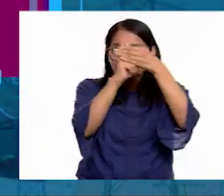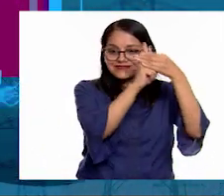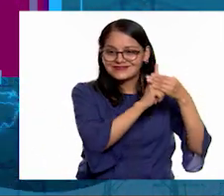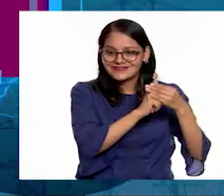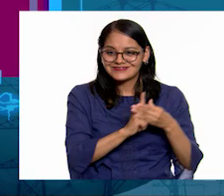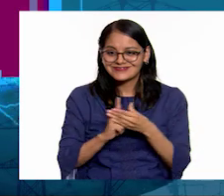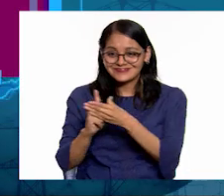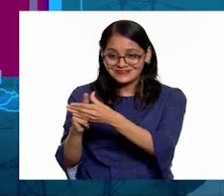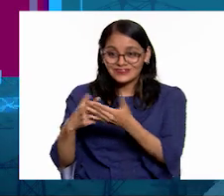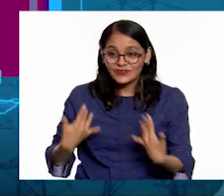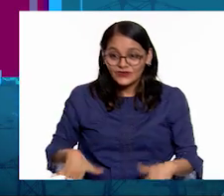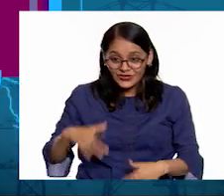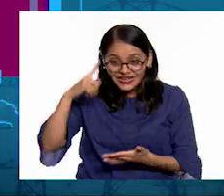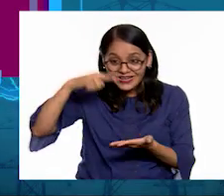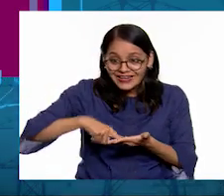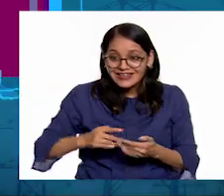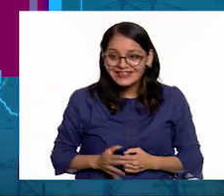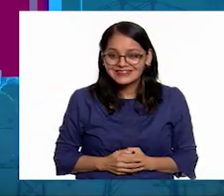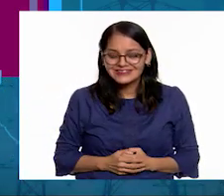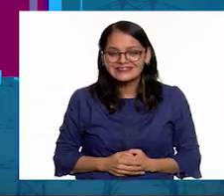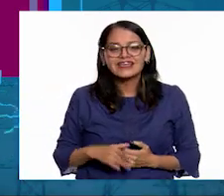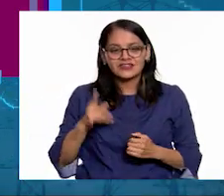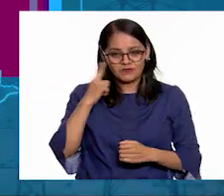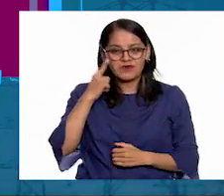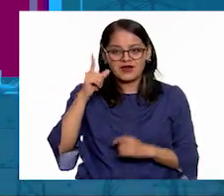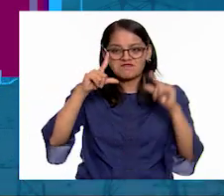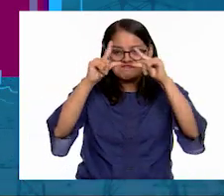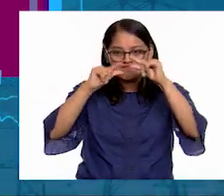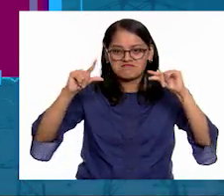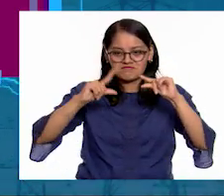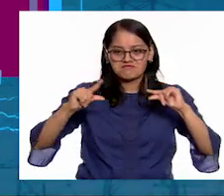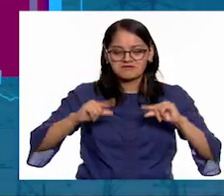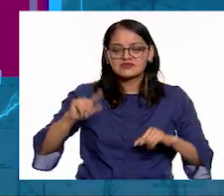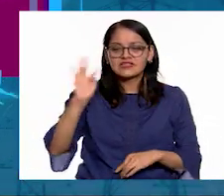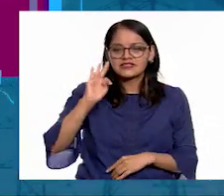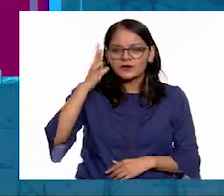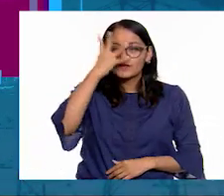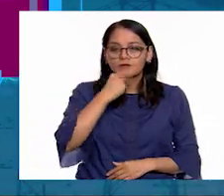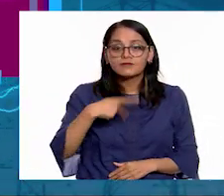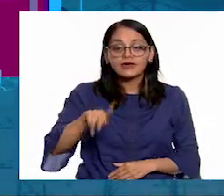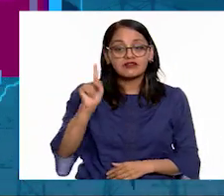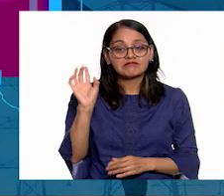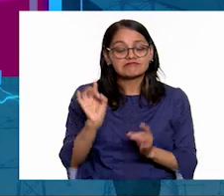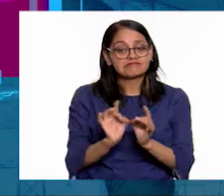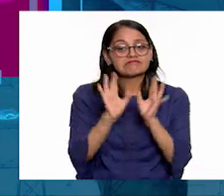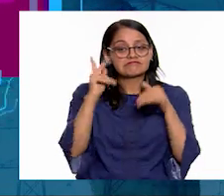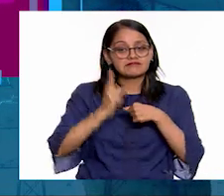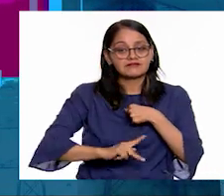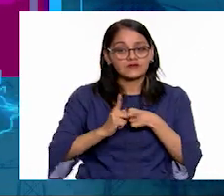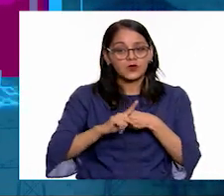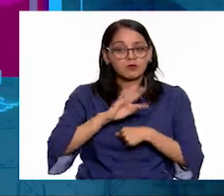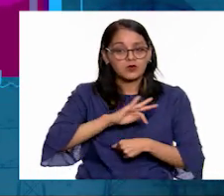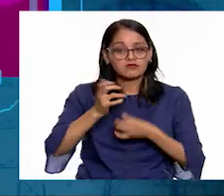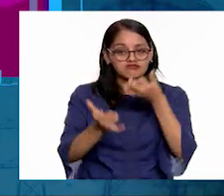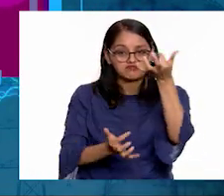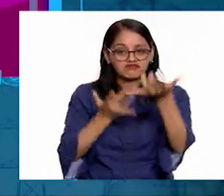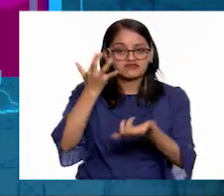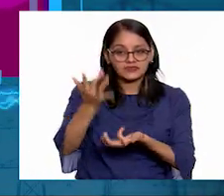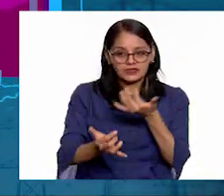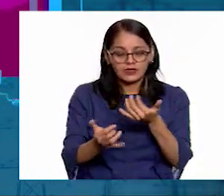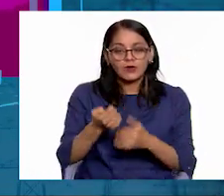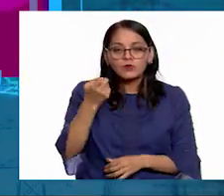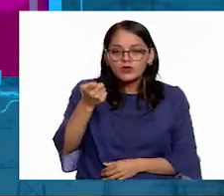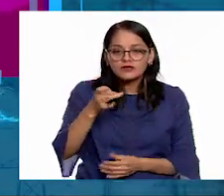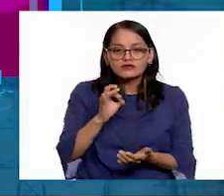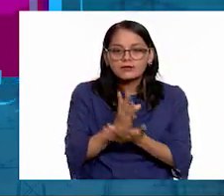¿Pueden creerlo? Seguro se veían muy bonitos, pero corrían peligro de incendiarse. Por eso solo se prendían